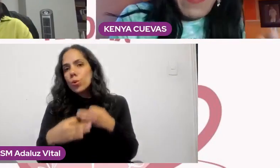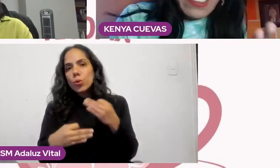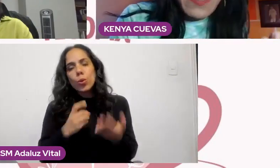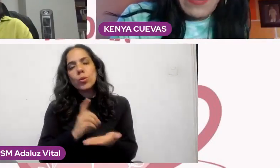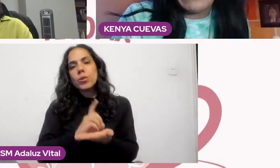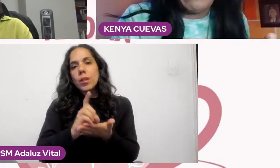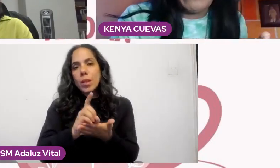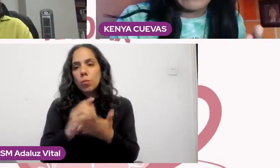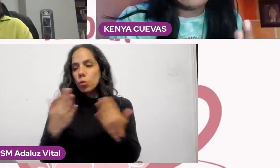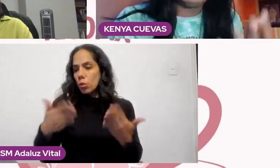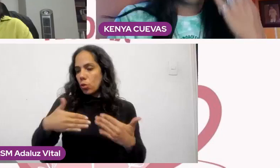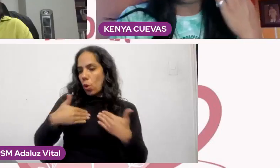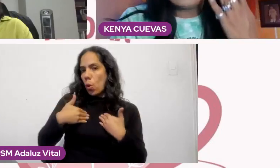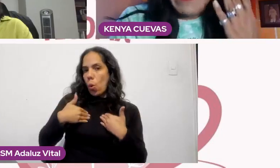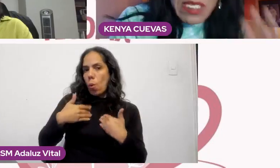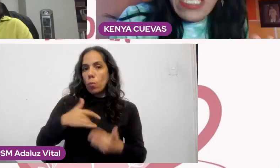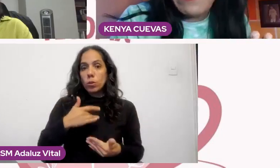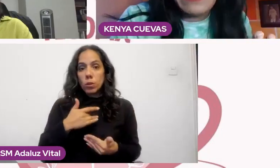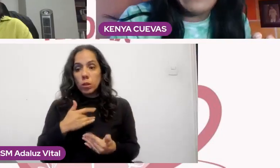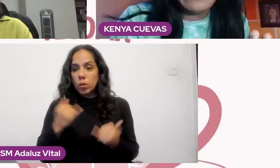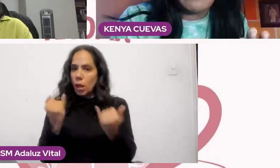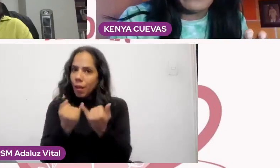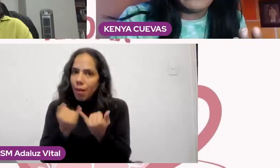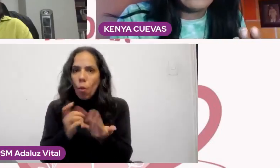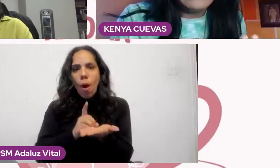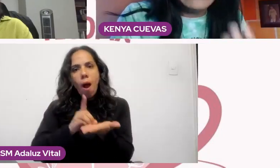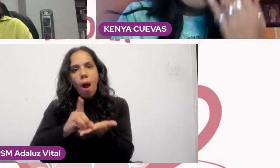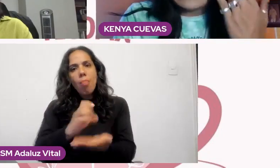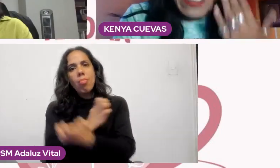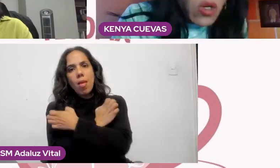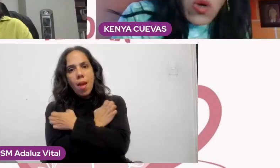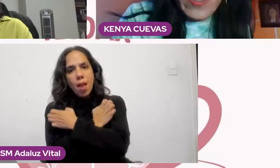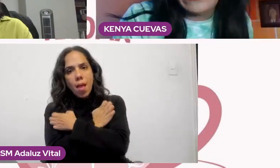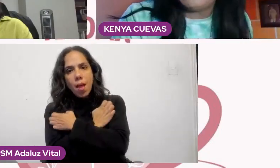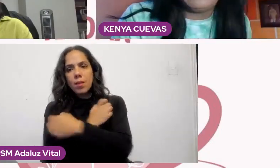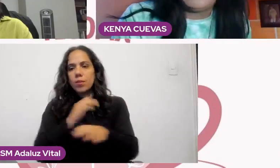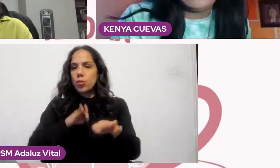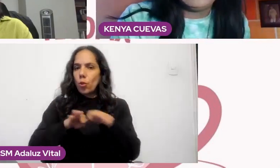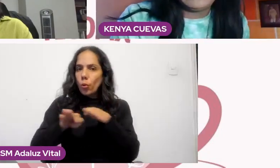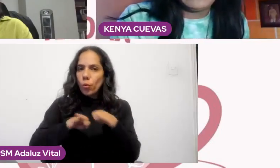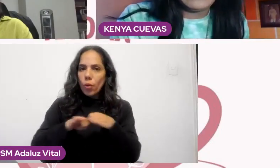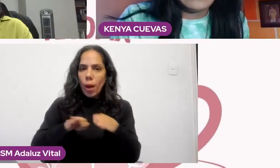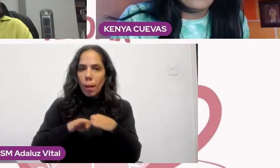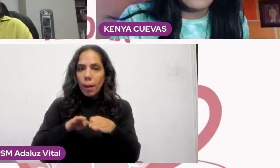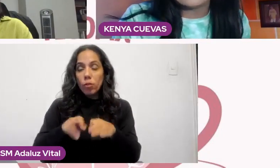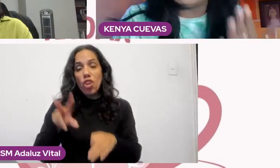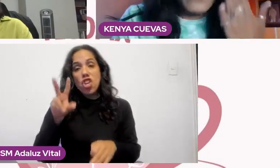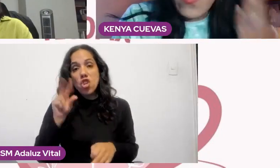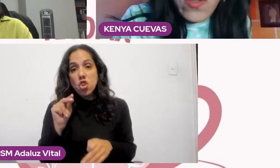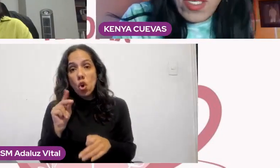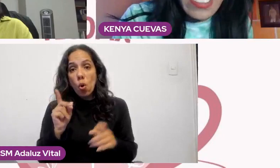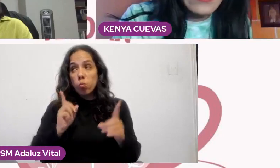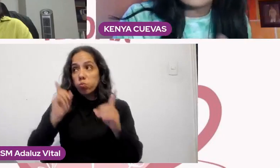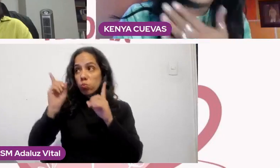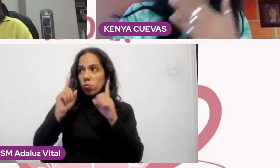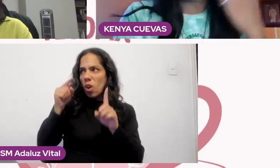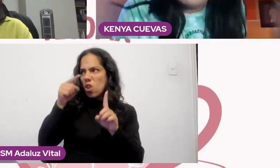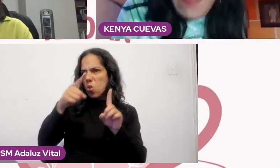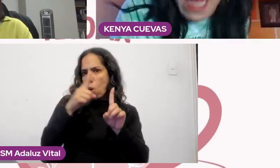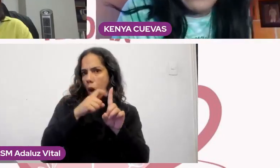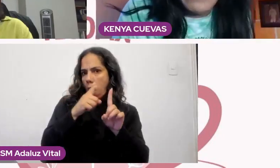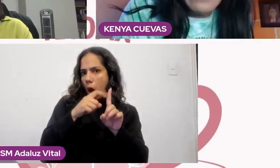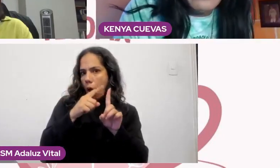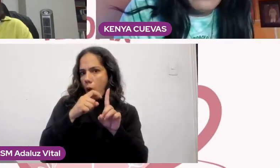también se me respete en lo educativo, que también se me den trabajos y que no cuestionen mi identidad de género, que no juzguen y que no